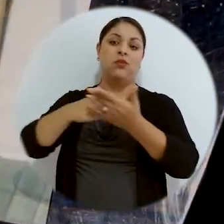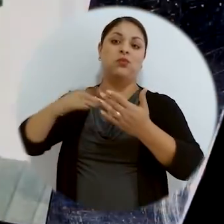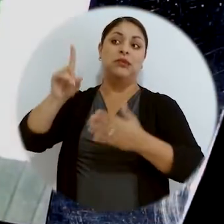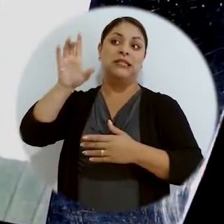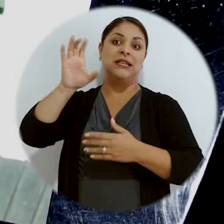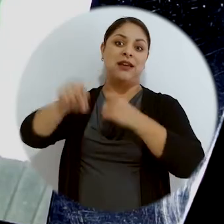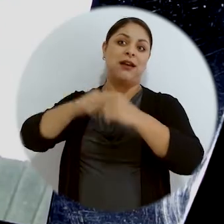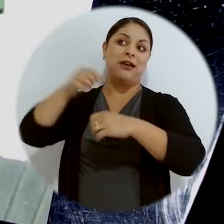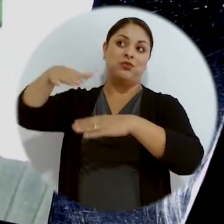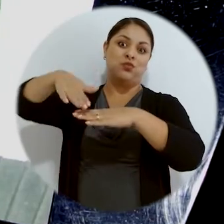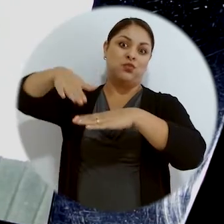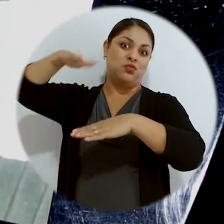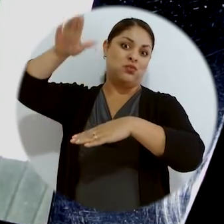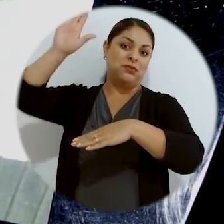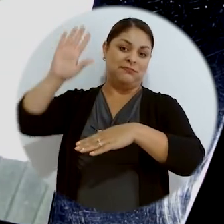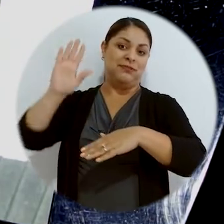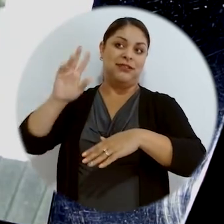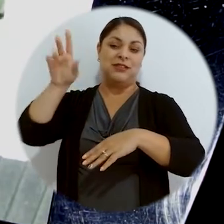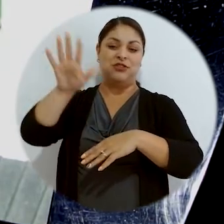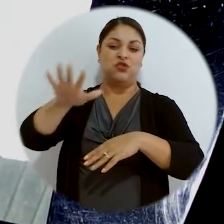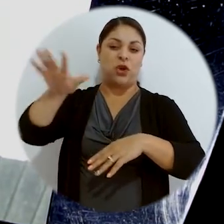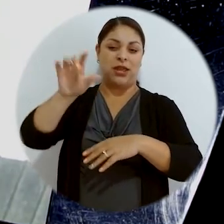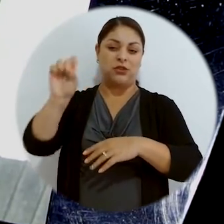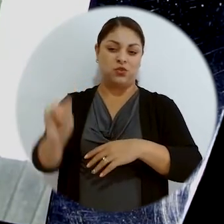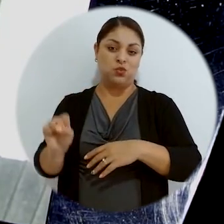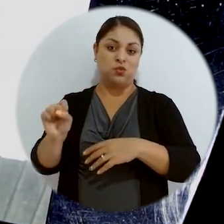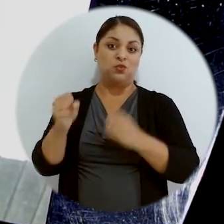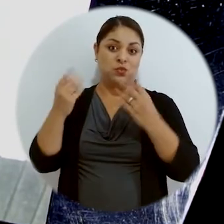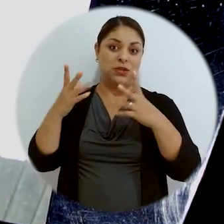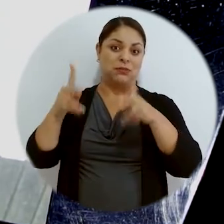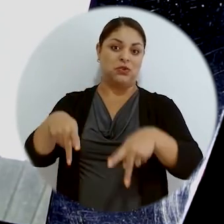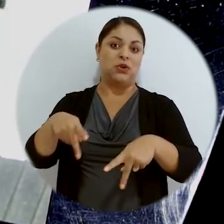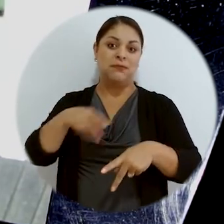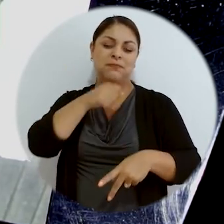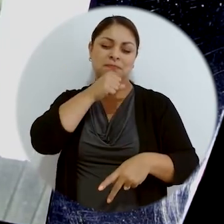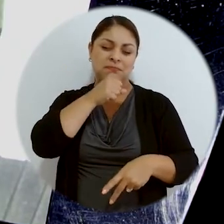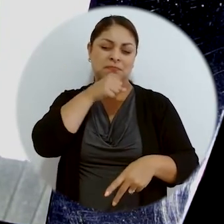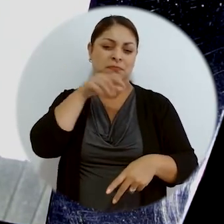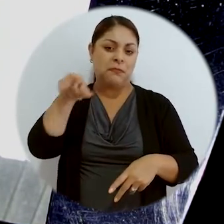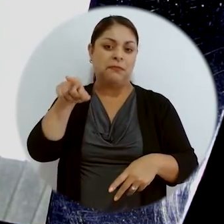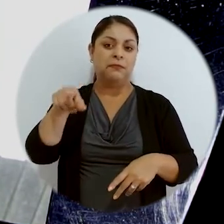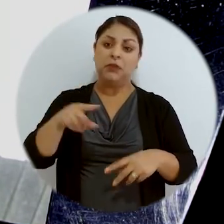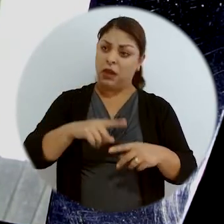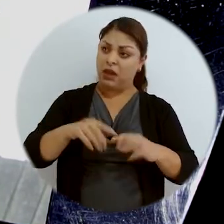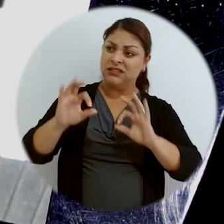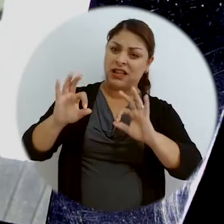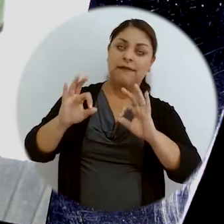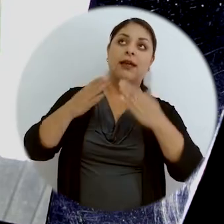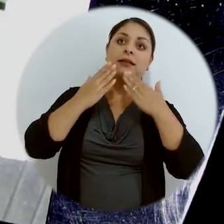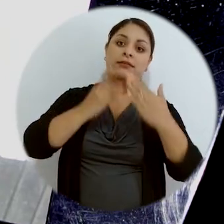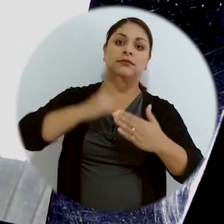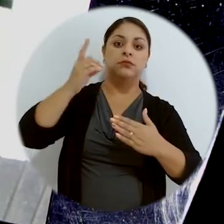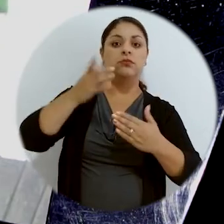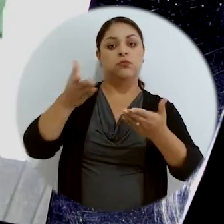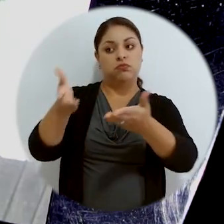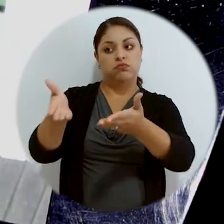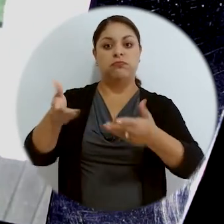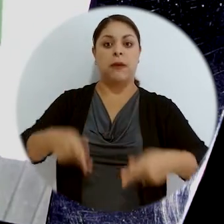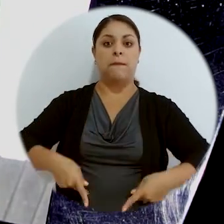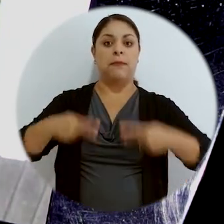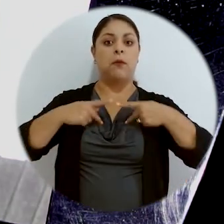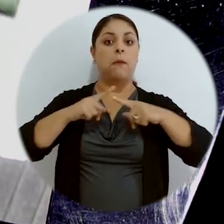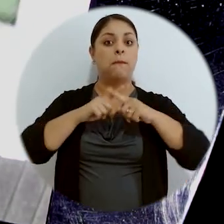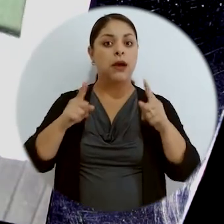y pues qué bien, pero la idea es vivir bien, poder tener recursos para sostener esa vejez. Y a partir de los